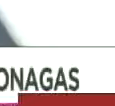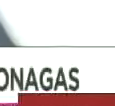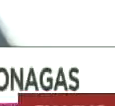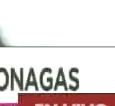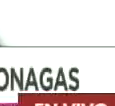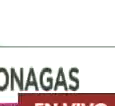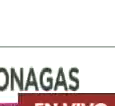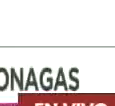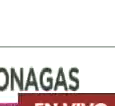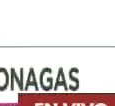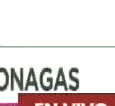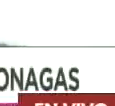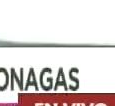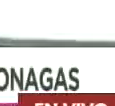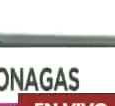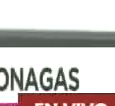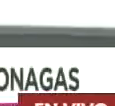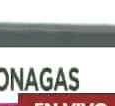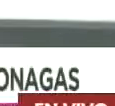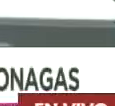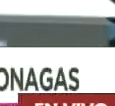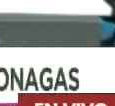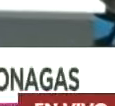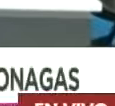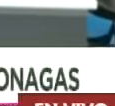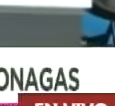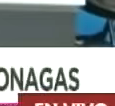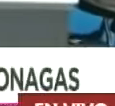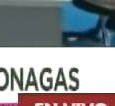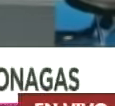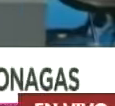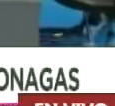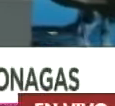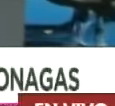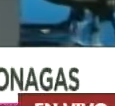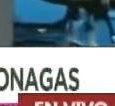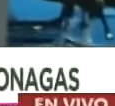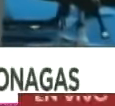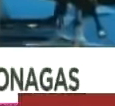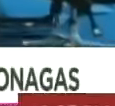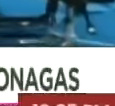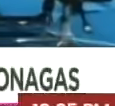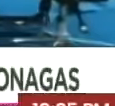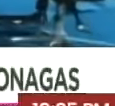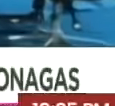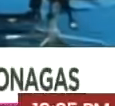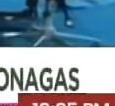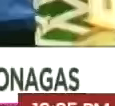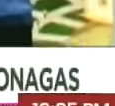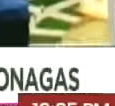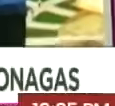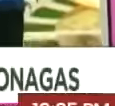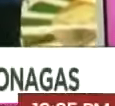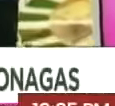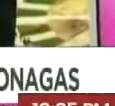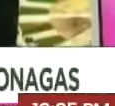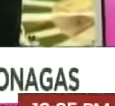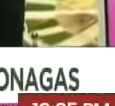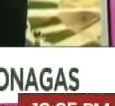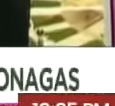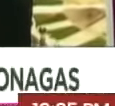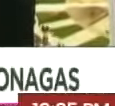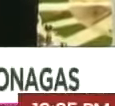y en Boom de Mata decimos no hay nada como Monaga. No hay nada como Monaga, que le pone corazón. Y en esta